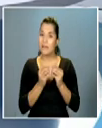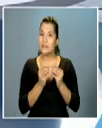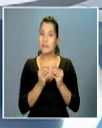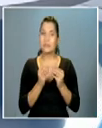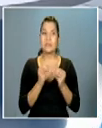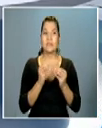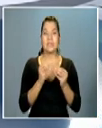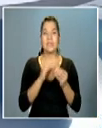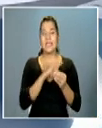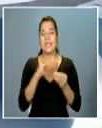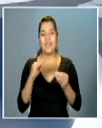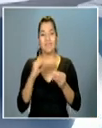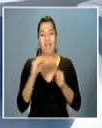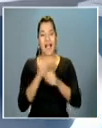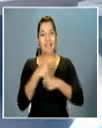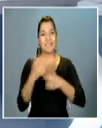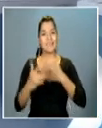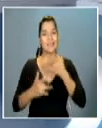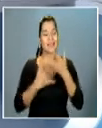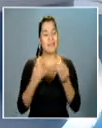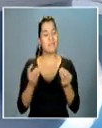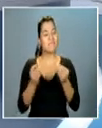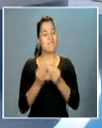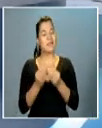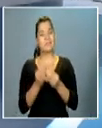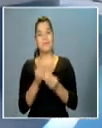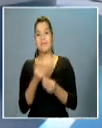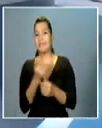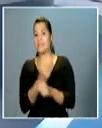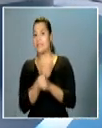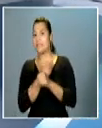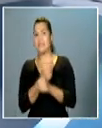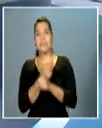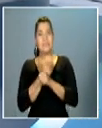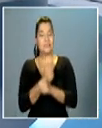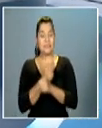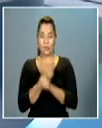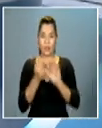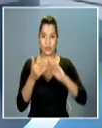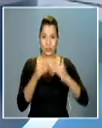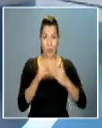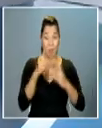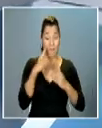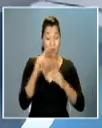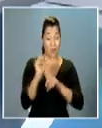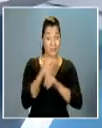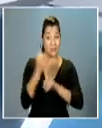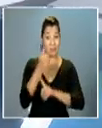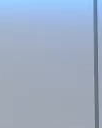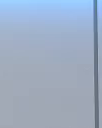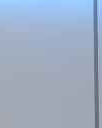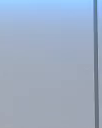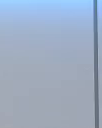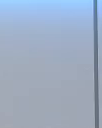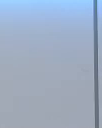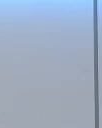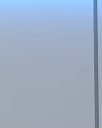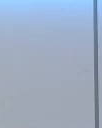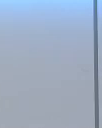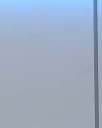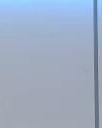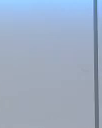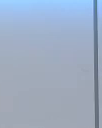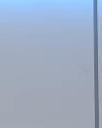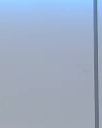inseguridad ciudadana, esta situación que pasó, terrible situación que pasó la noche de ayer. Bien, los ciudadanos están en lo correcto en mucho de lo que